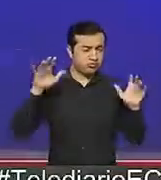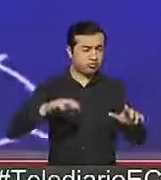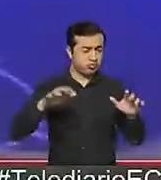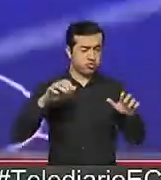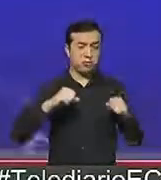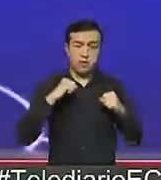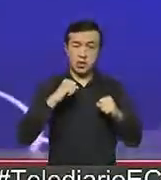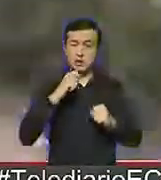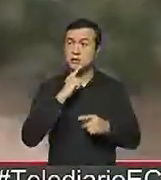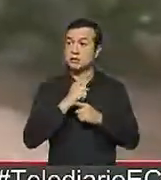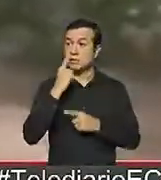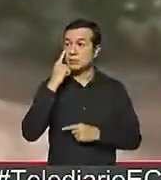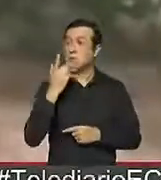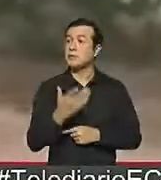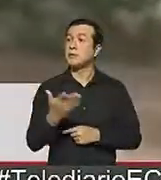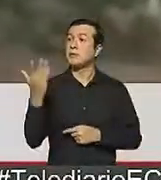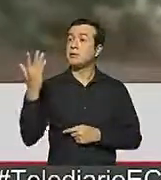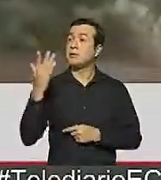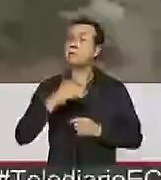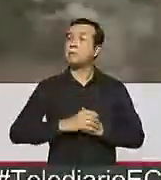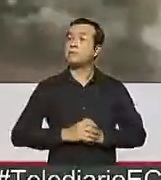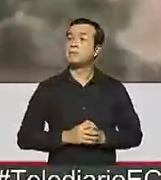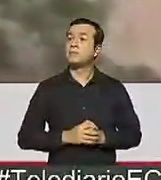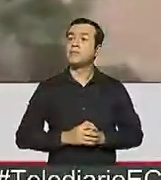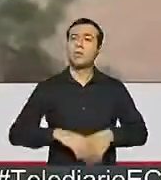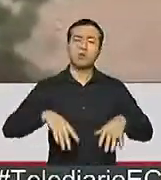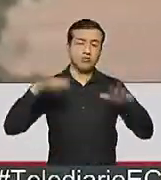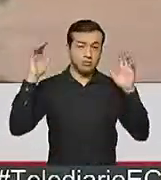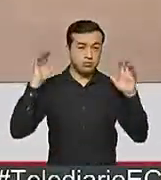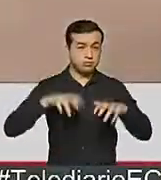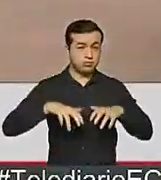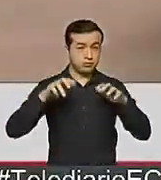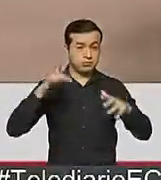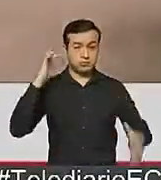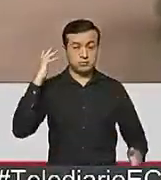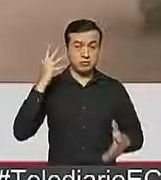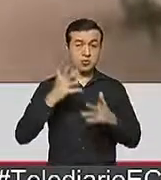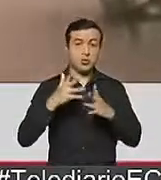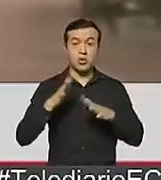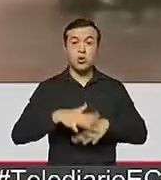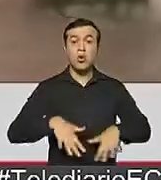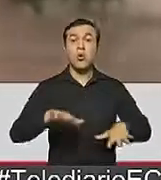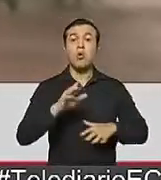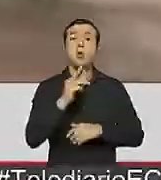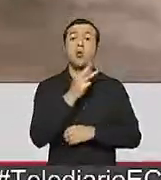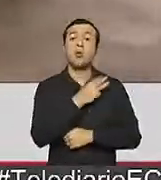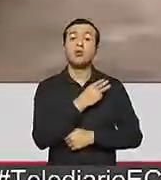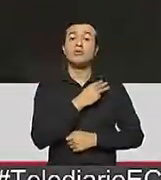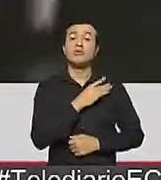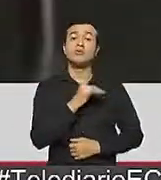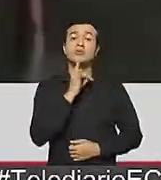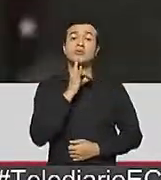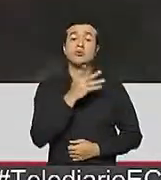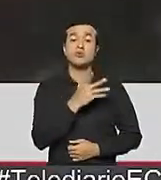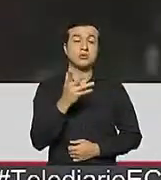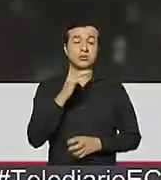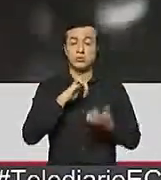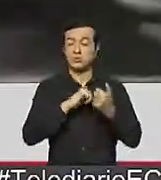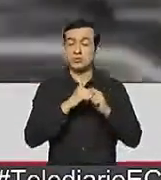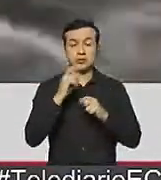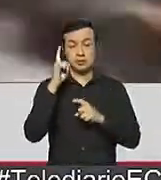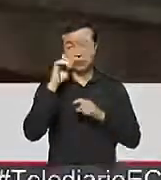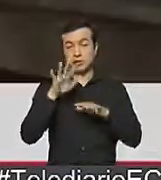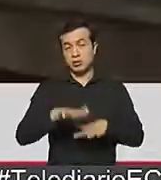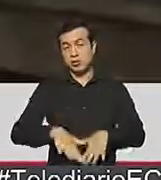detalles. Las intensas precipitaciones ocurridas en las últimas horas en Washington, D.C., Estados Unidos, provocaron inundaciones